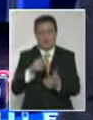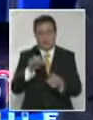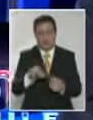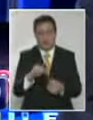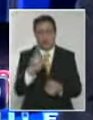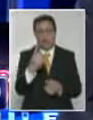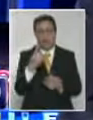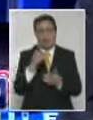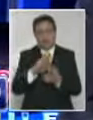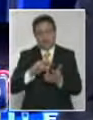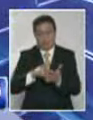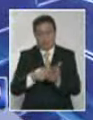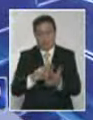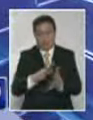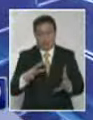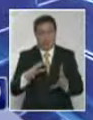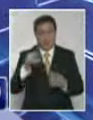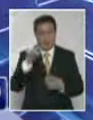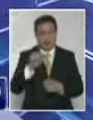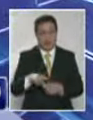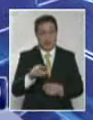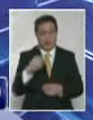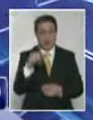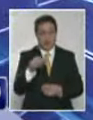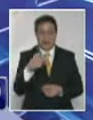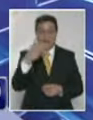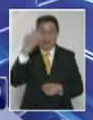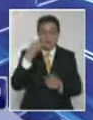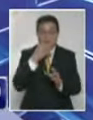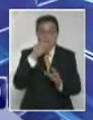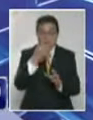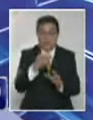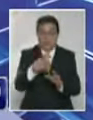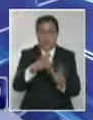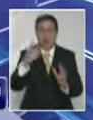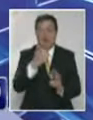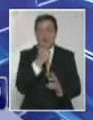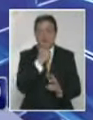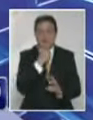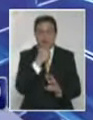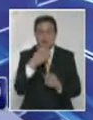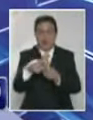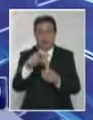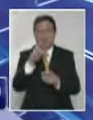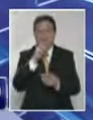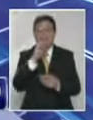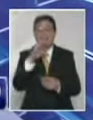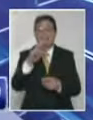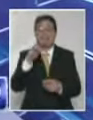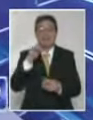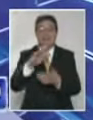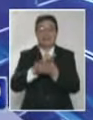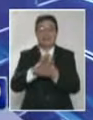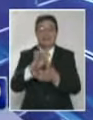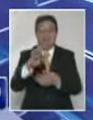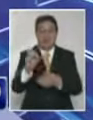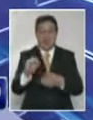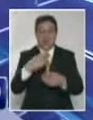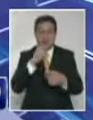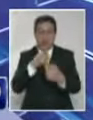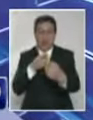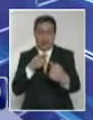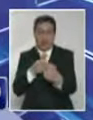Y esto demuestra precisamente lo que se vivió en esa época, porque muchos hablan de lo que era el periodismo de trinchera. Patricia, tú en ese momento también lo viviste